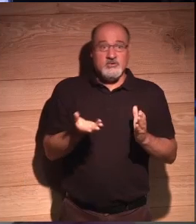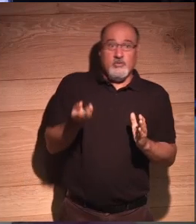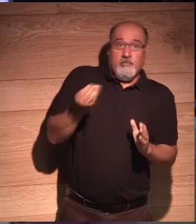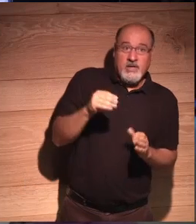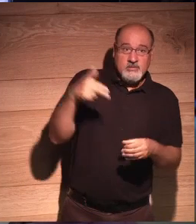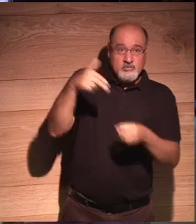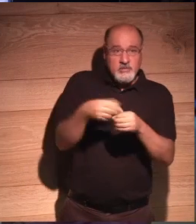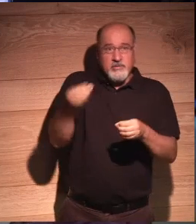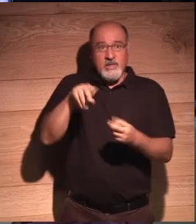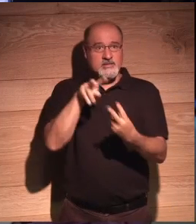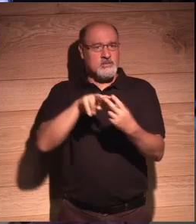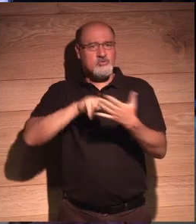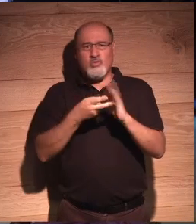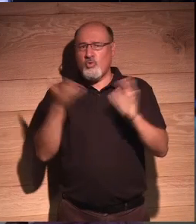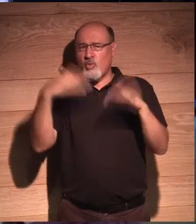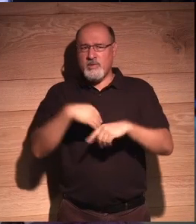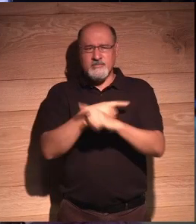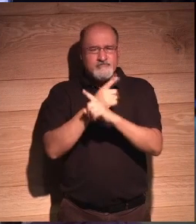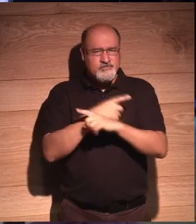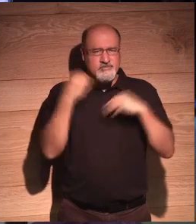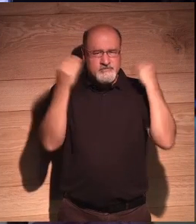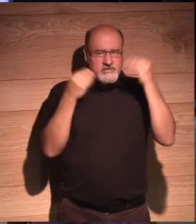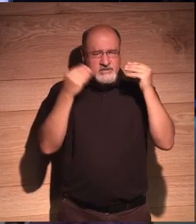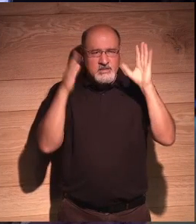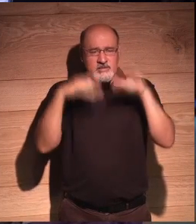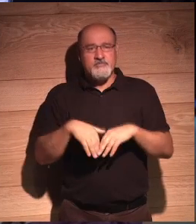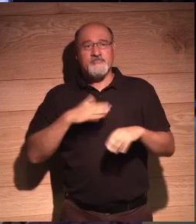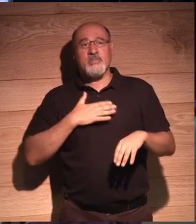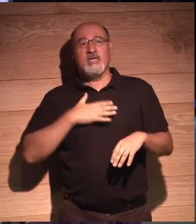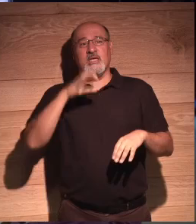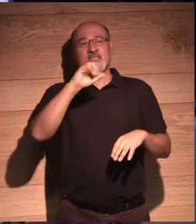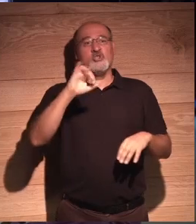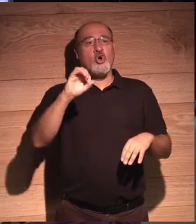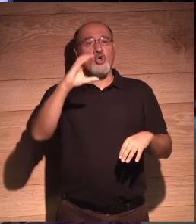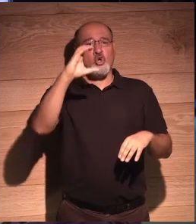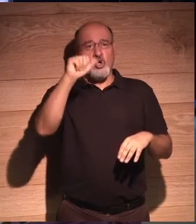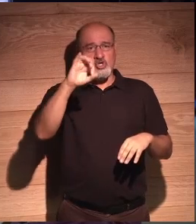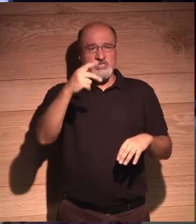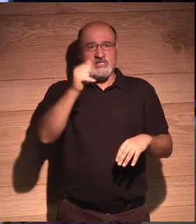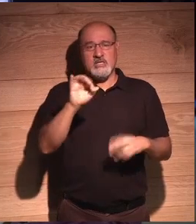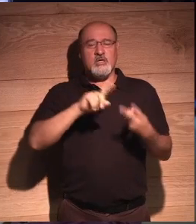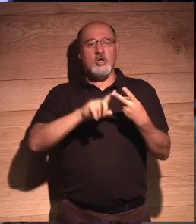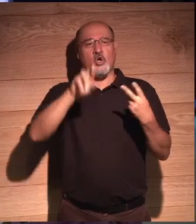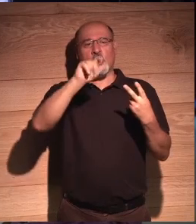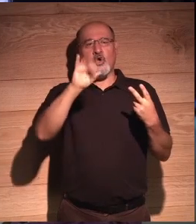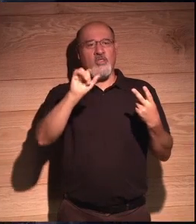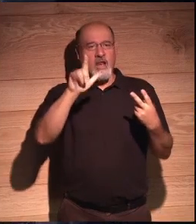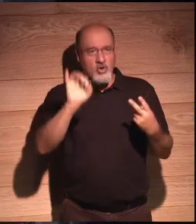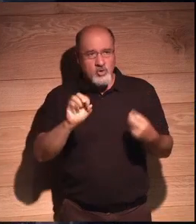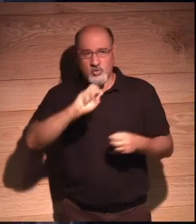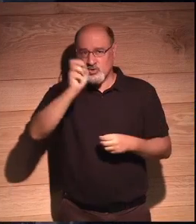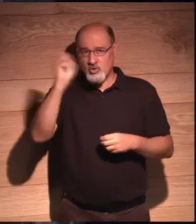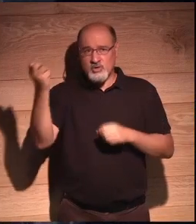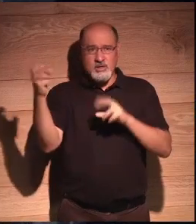pensó que no había una solución y la solución pues de Tsiolkovsky y todos estos grandes pioneros, Goddard luego en Estados Unidos,